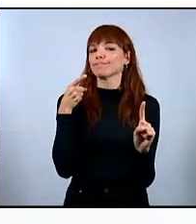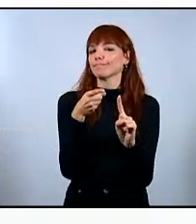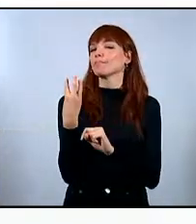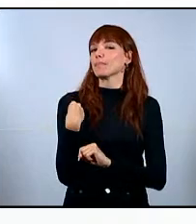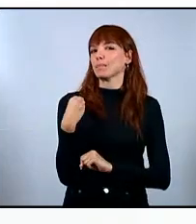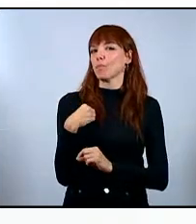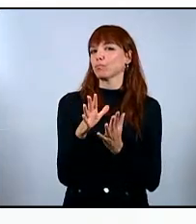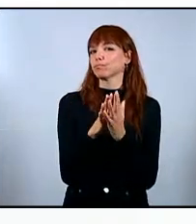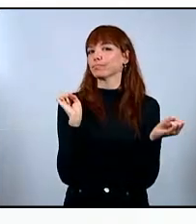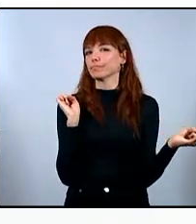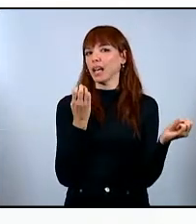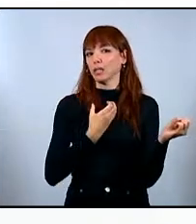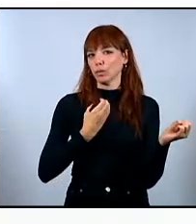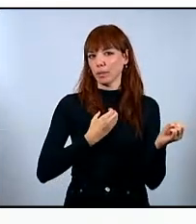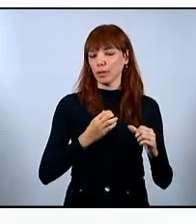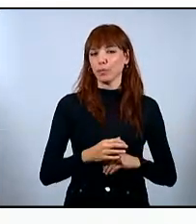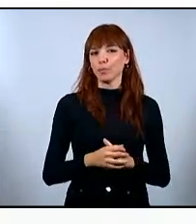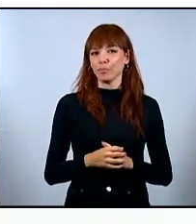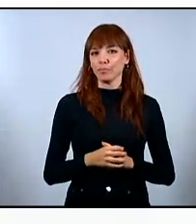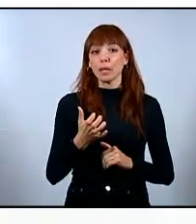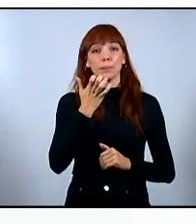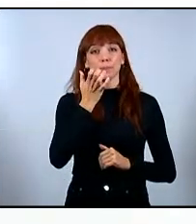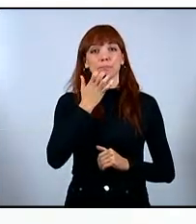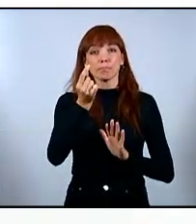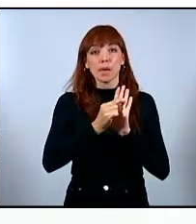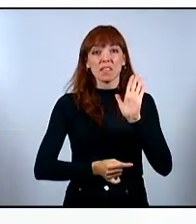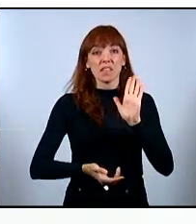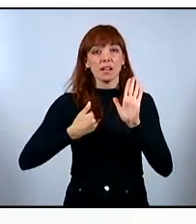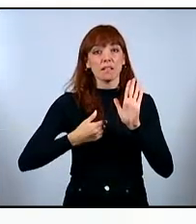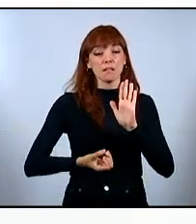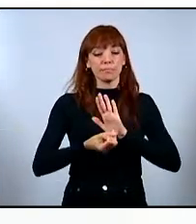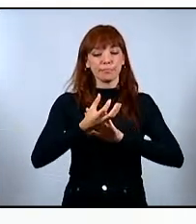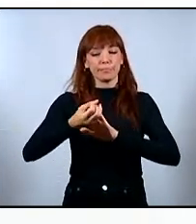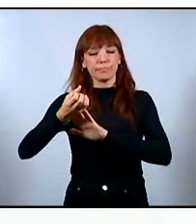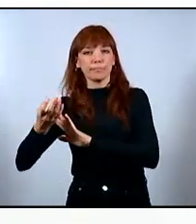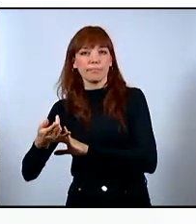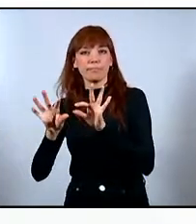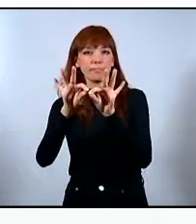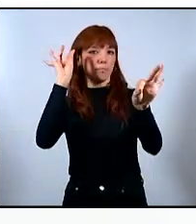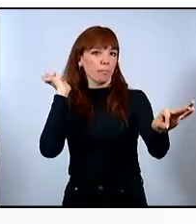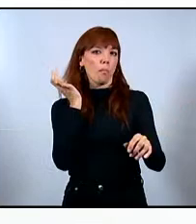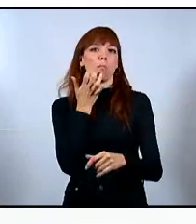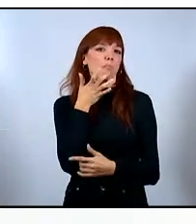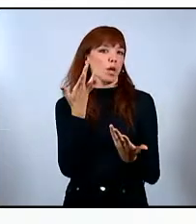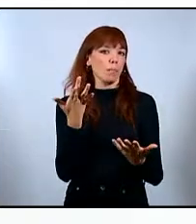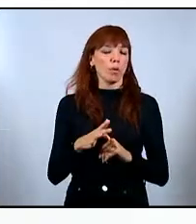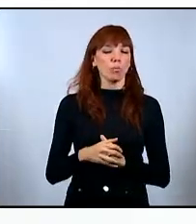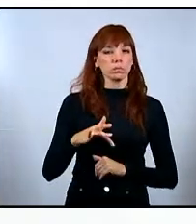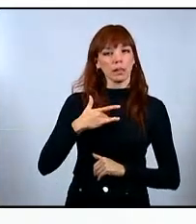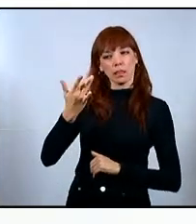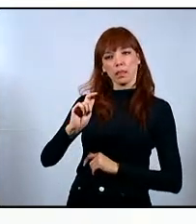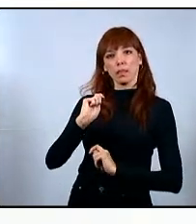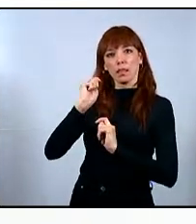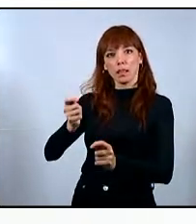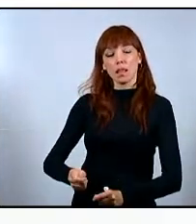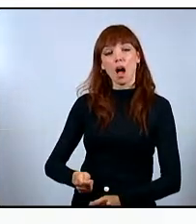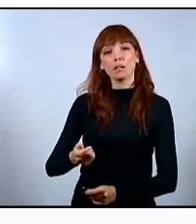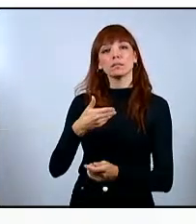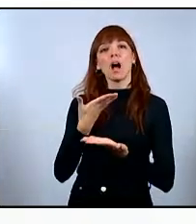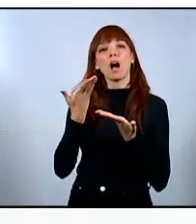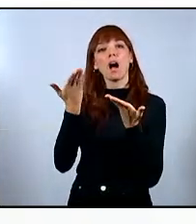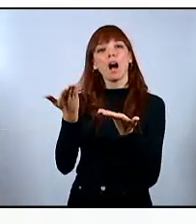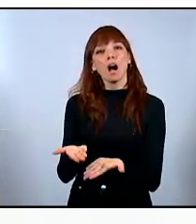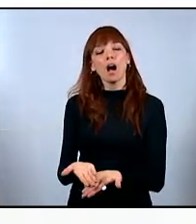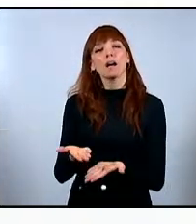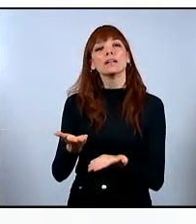municipalista. Hemos llevado a cabo varias medidas y entre ellas quiero destacar la concesión de ayudas a entidades locales